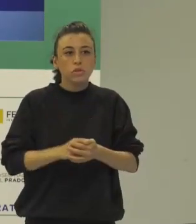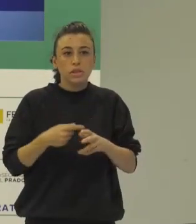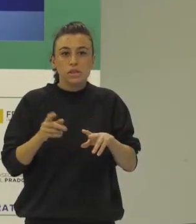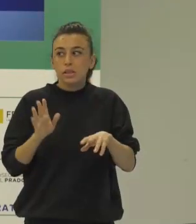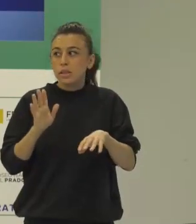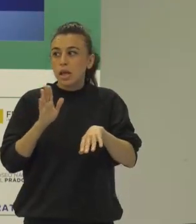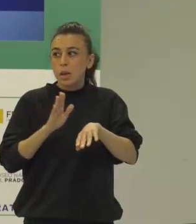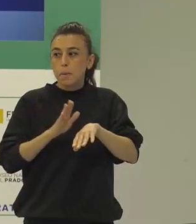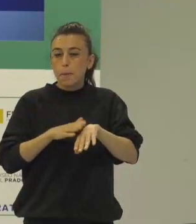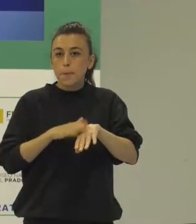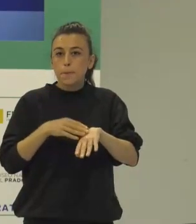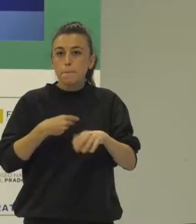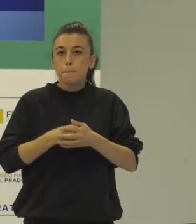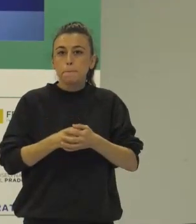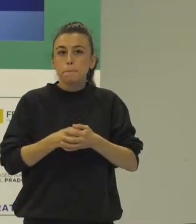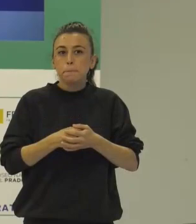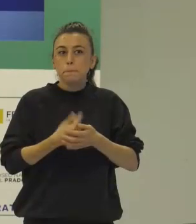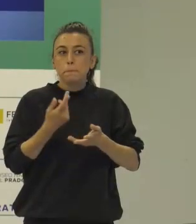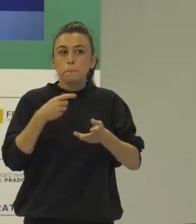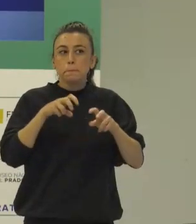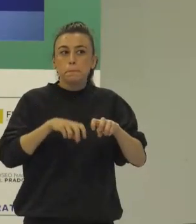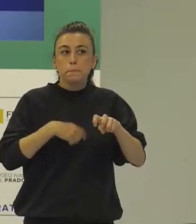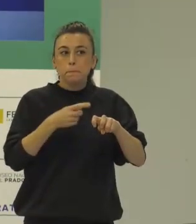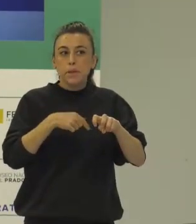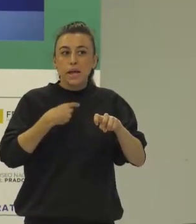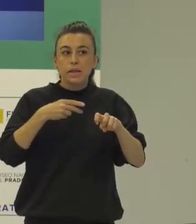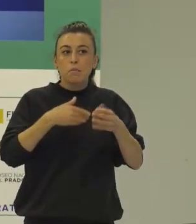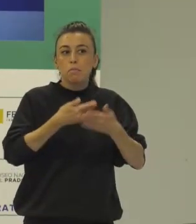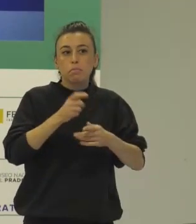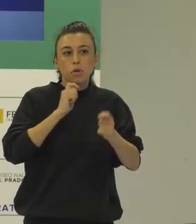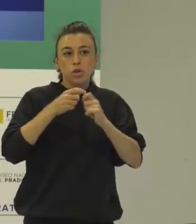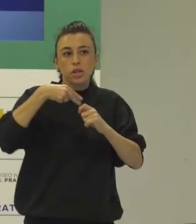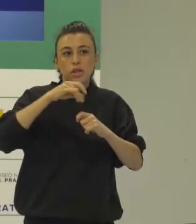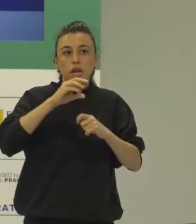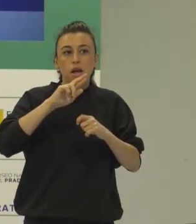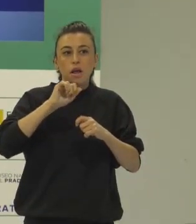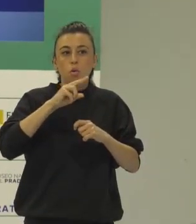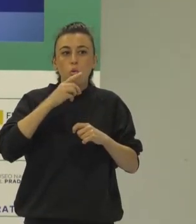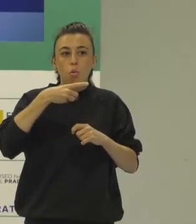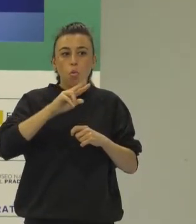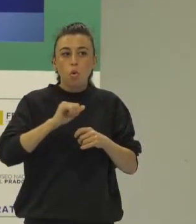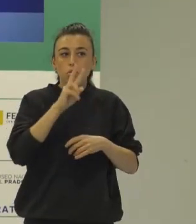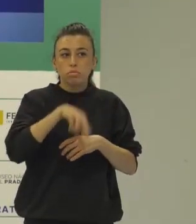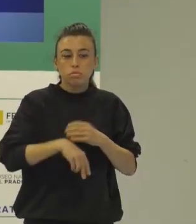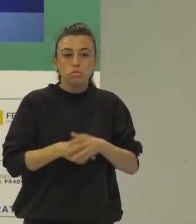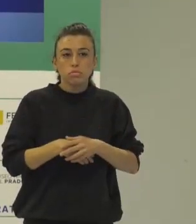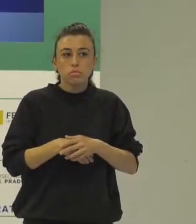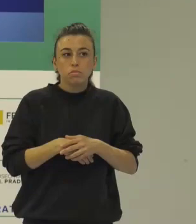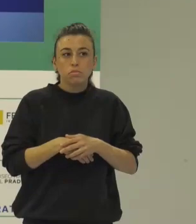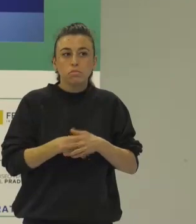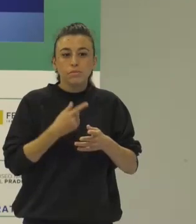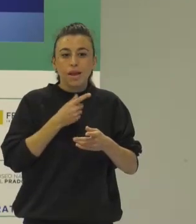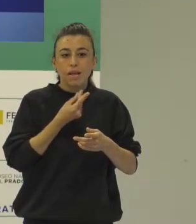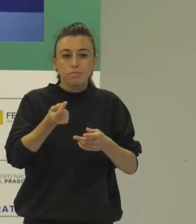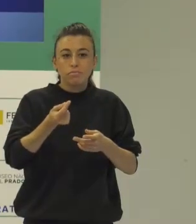nicaragüense. Es fundadora de Despacho 505, el primer medio digital surgido en el exilio como contrapeso a la censura del